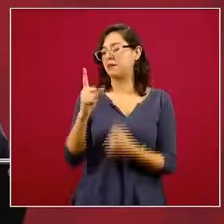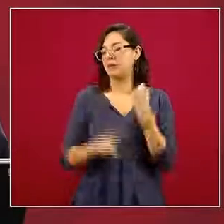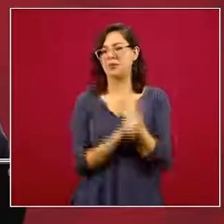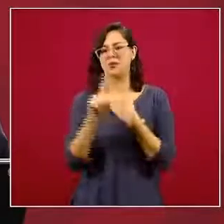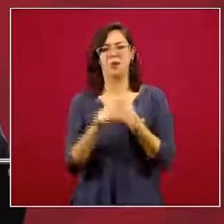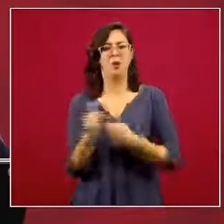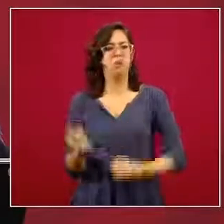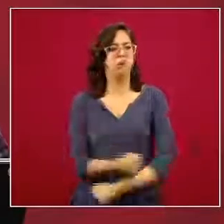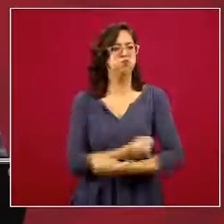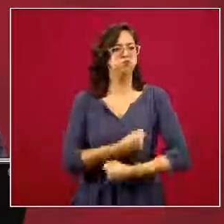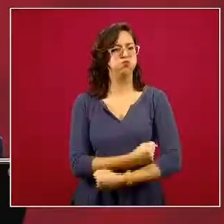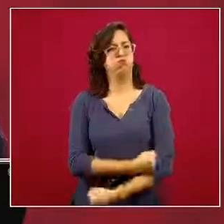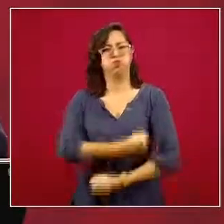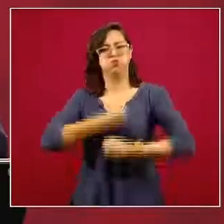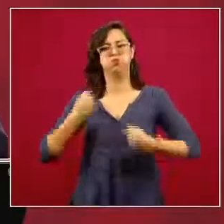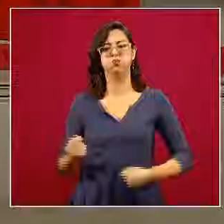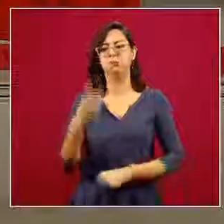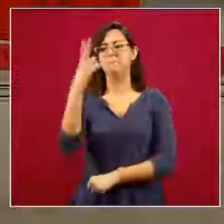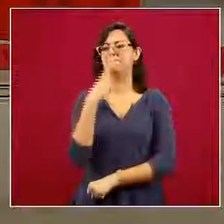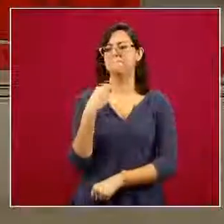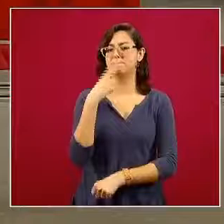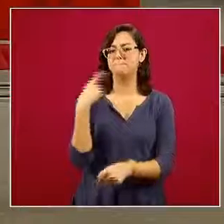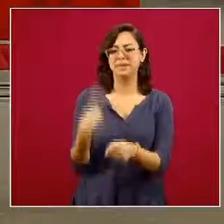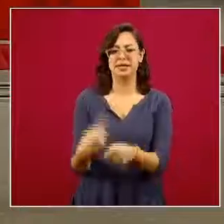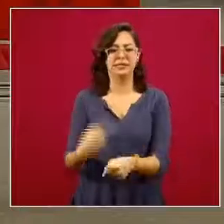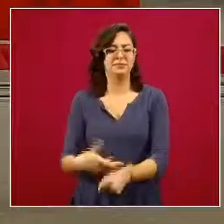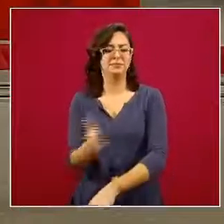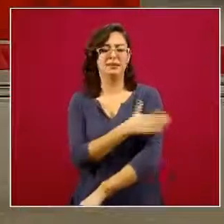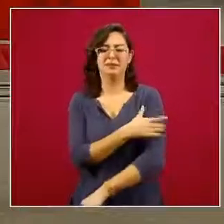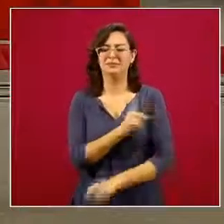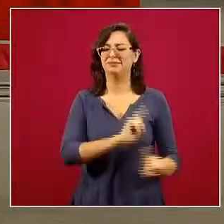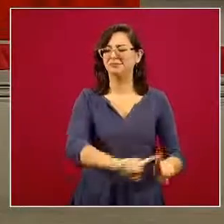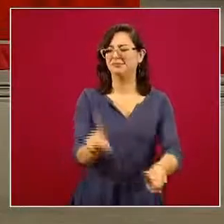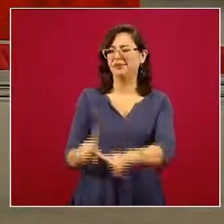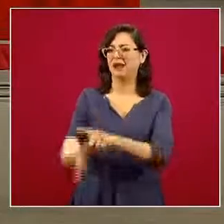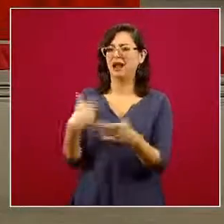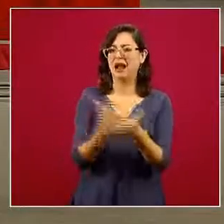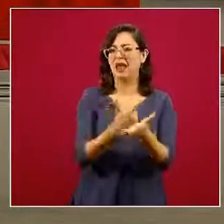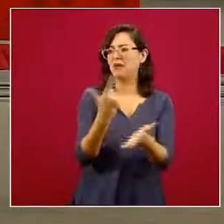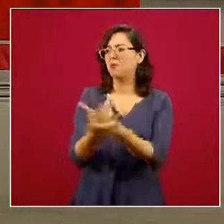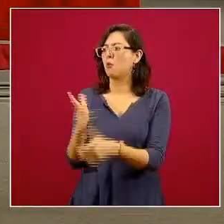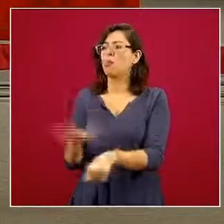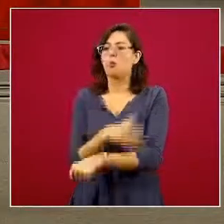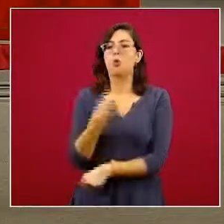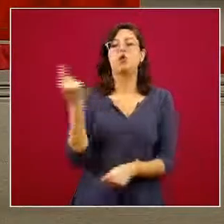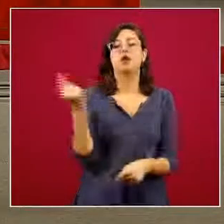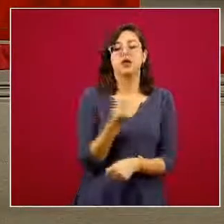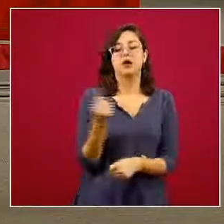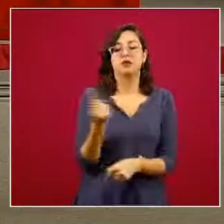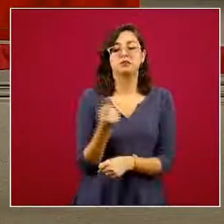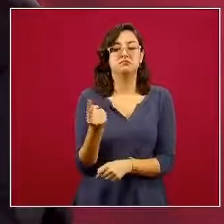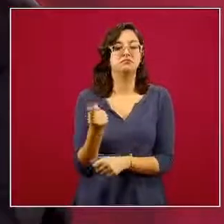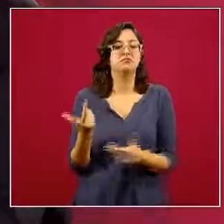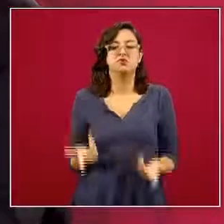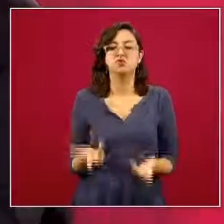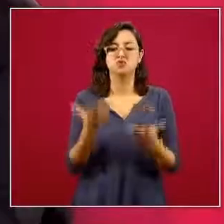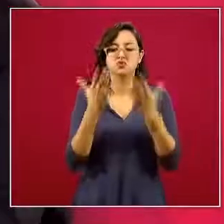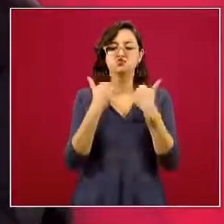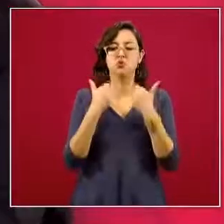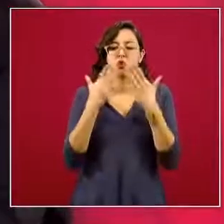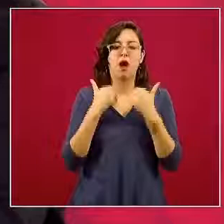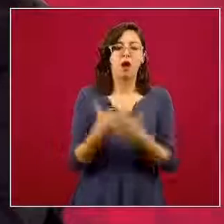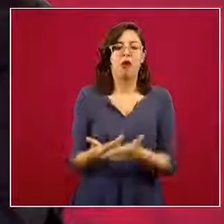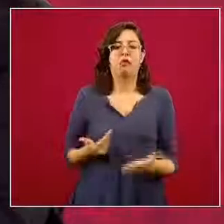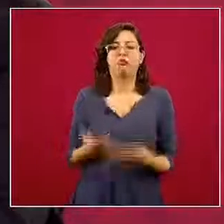obesidad, sobrepeso, diabetes, enfermedades crónicas, en México mucho tiene que ver con el abandono casi completo de